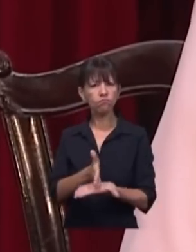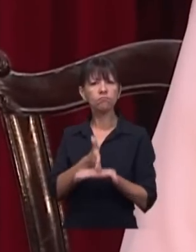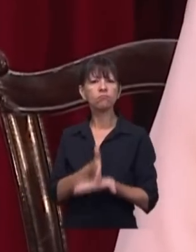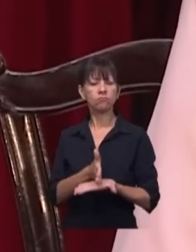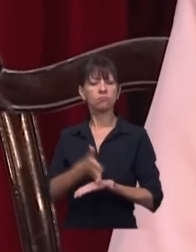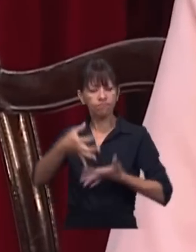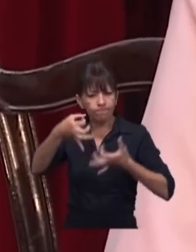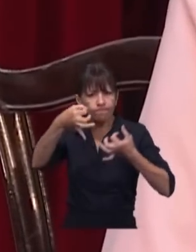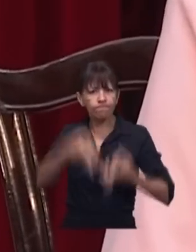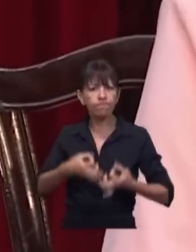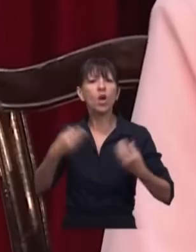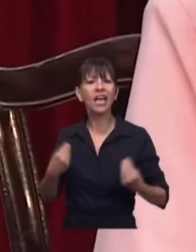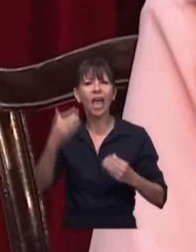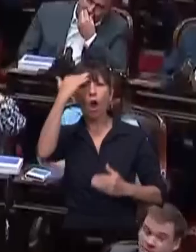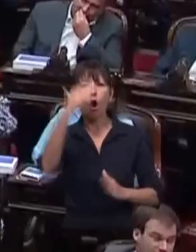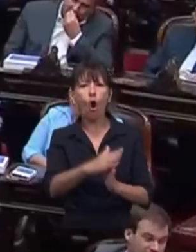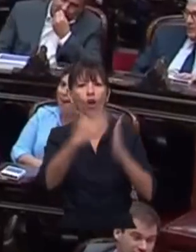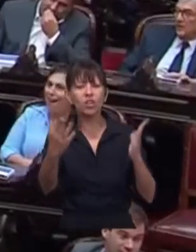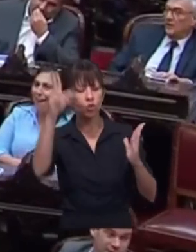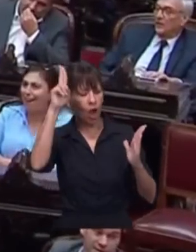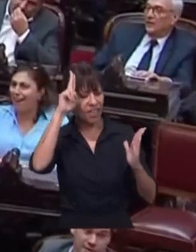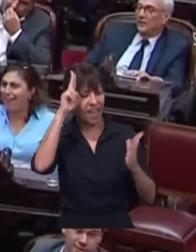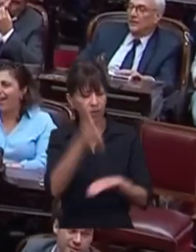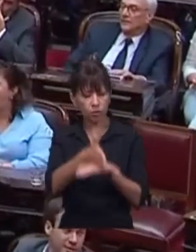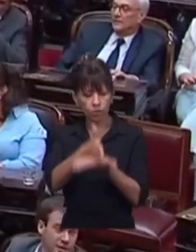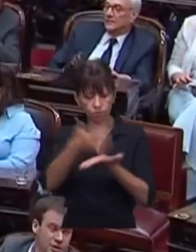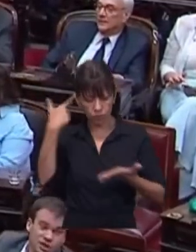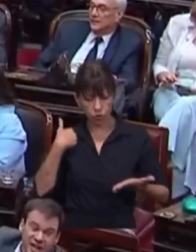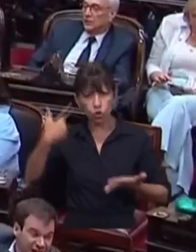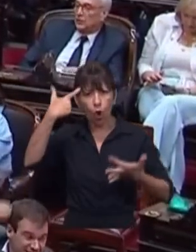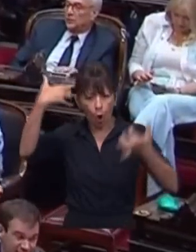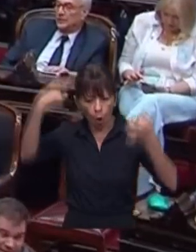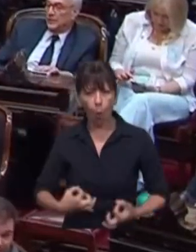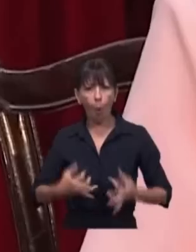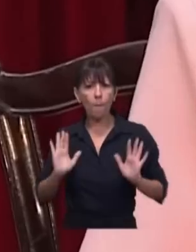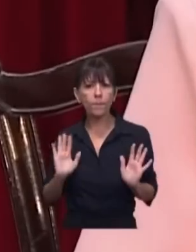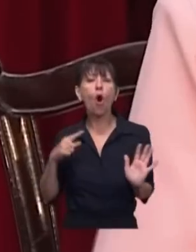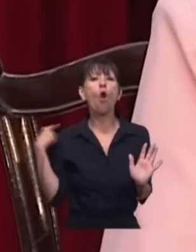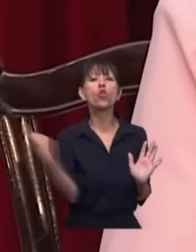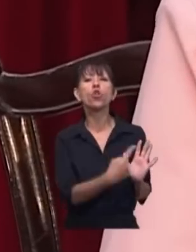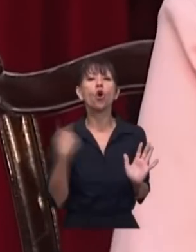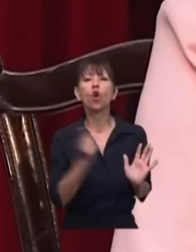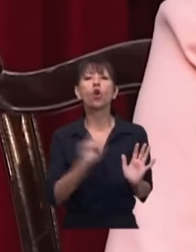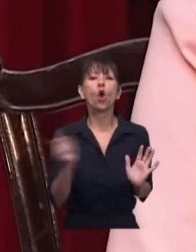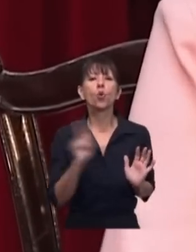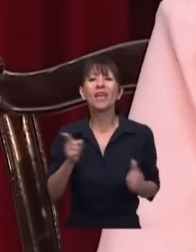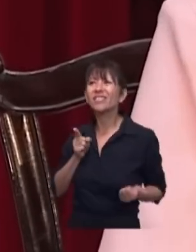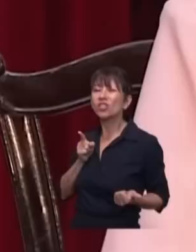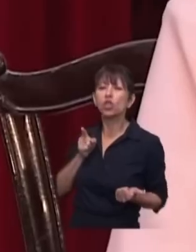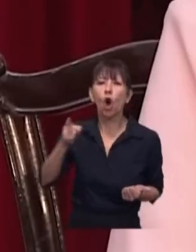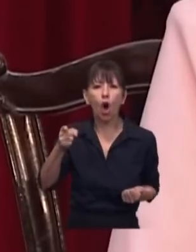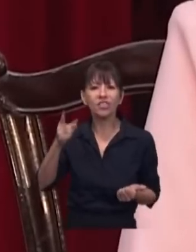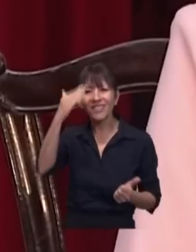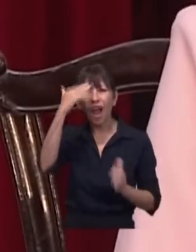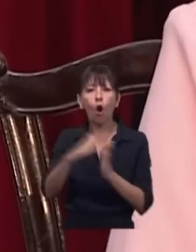del estricto respeto a la Constitución Nacional. No somos nosotros quienes atentamos contra la